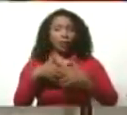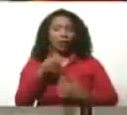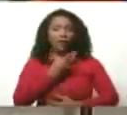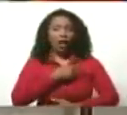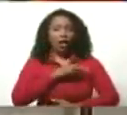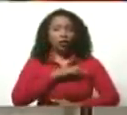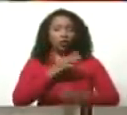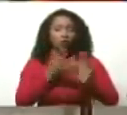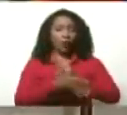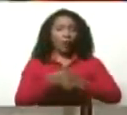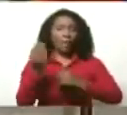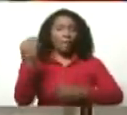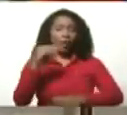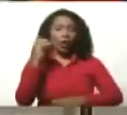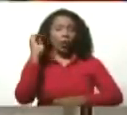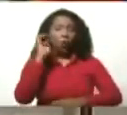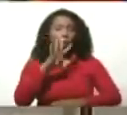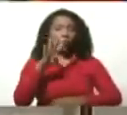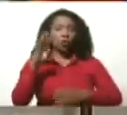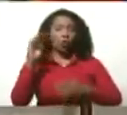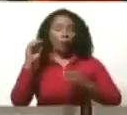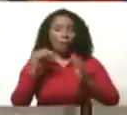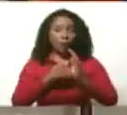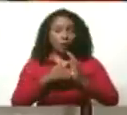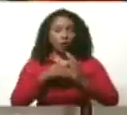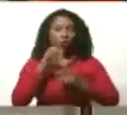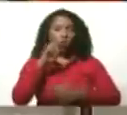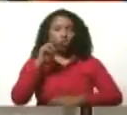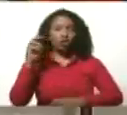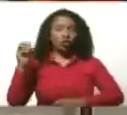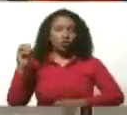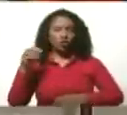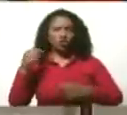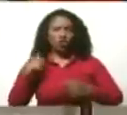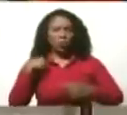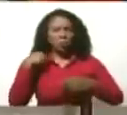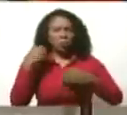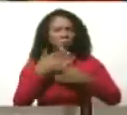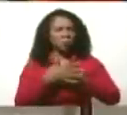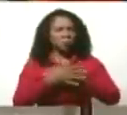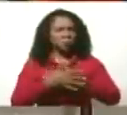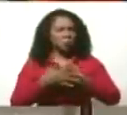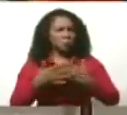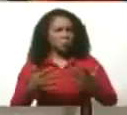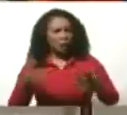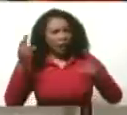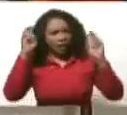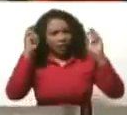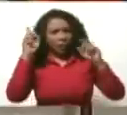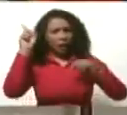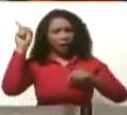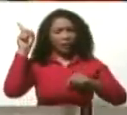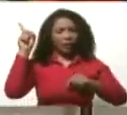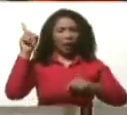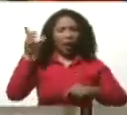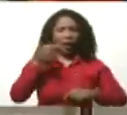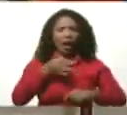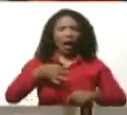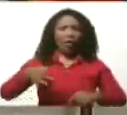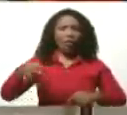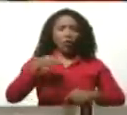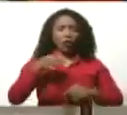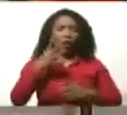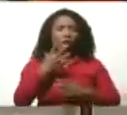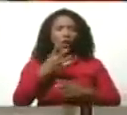los 4.200 a que estoy haciendo referencia con este caso de Andorra, más